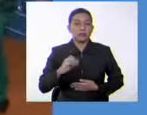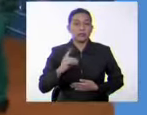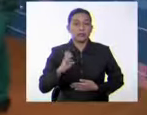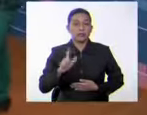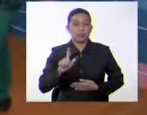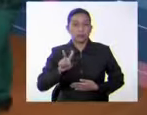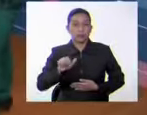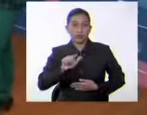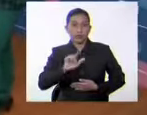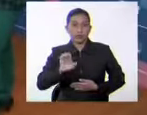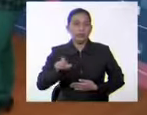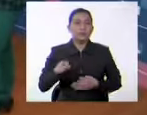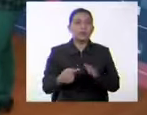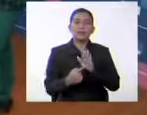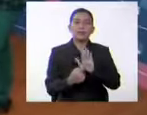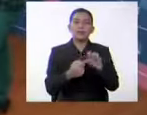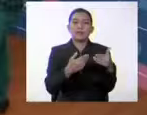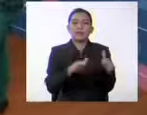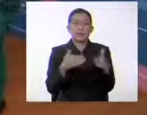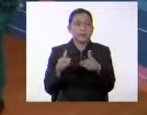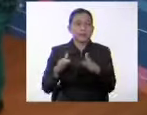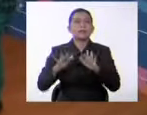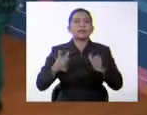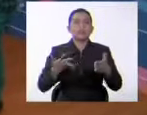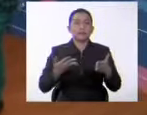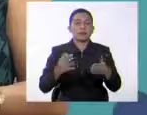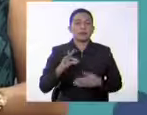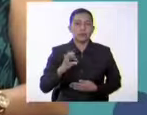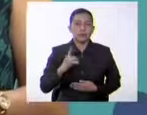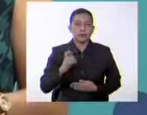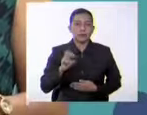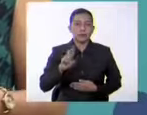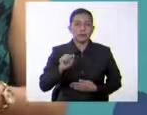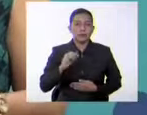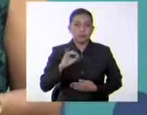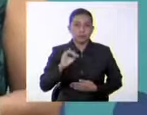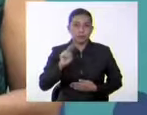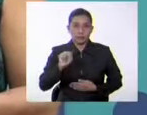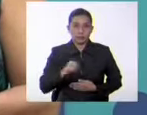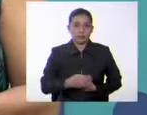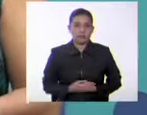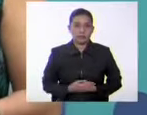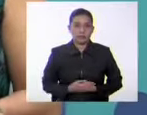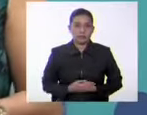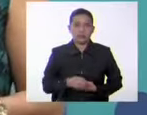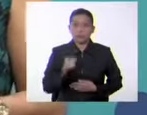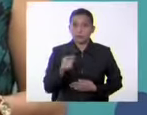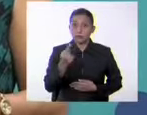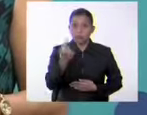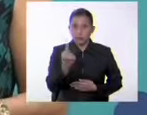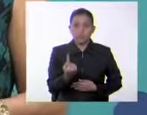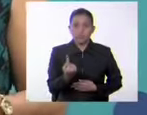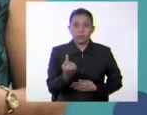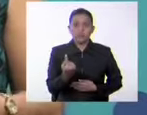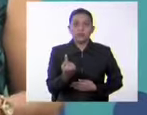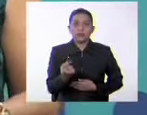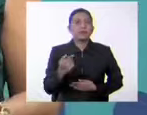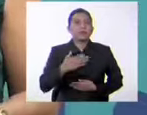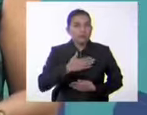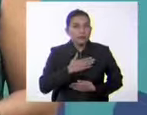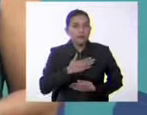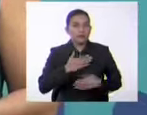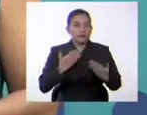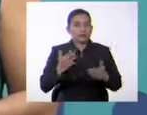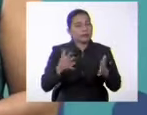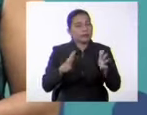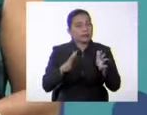ocupó diferentes puestos en la federación y con respecto a la corona. Casi que se puede decir que él tuvo los privilegios de un